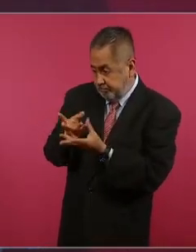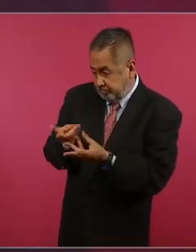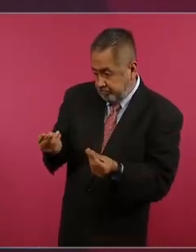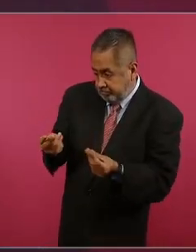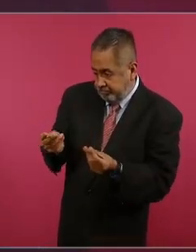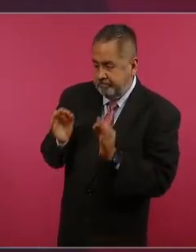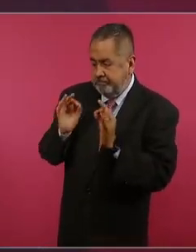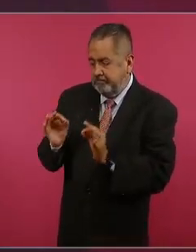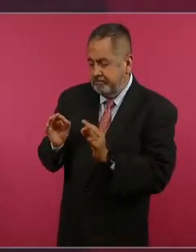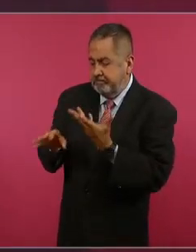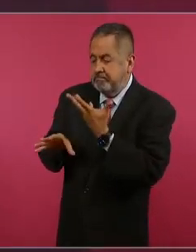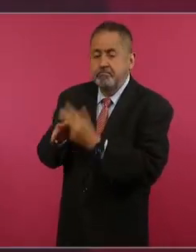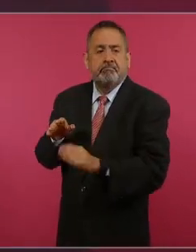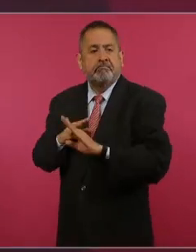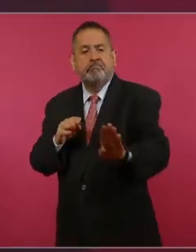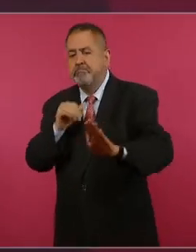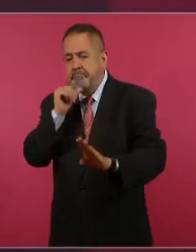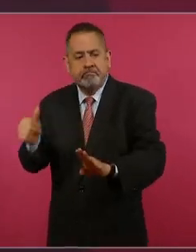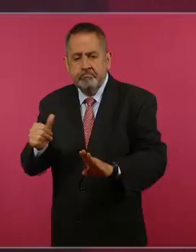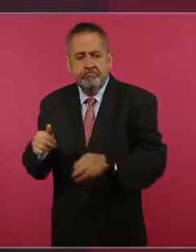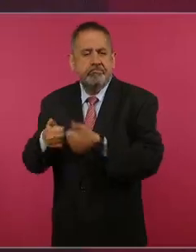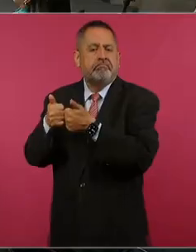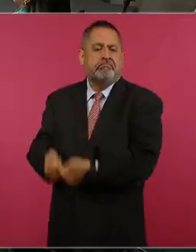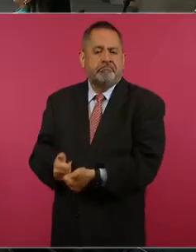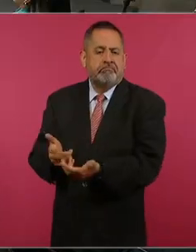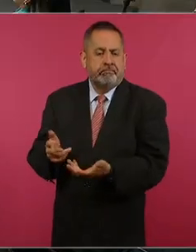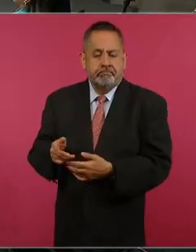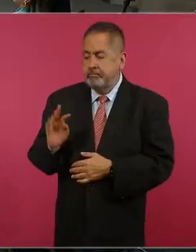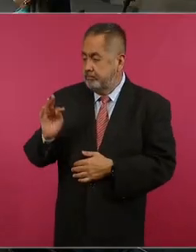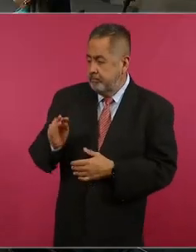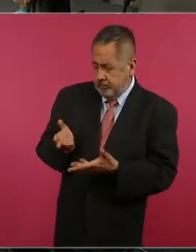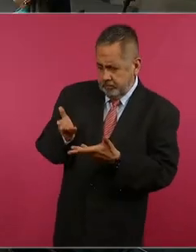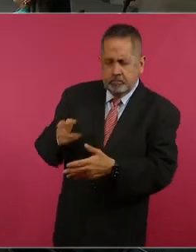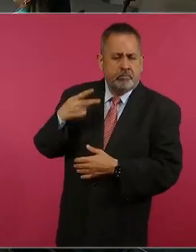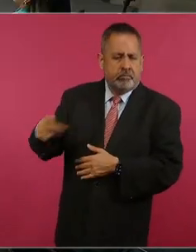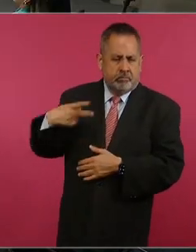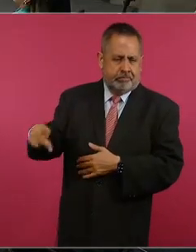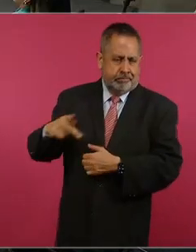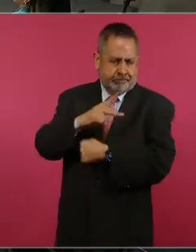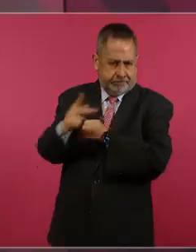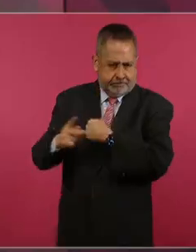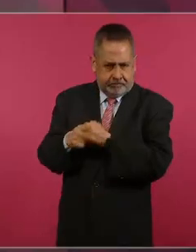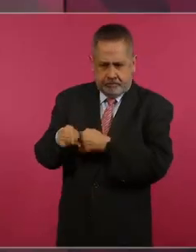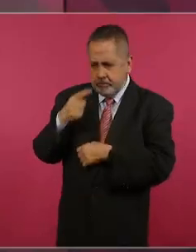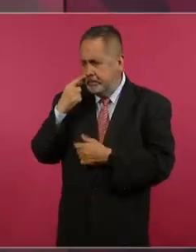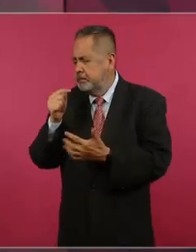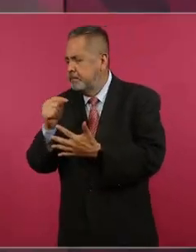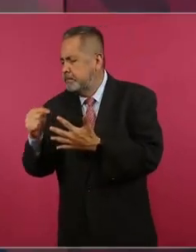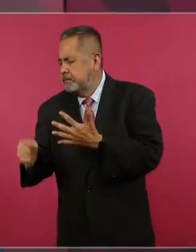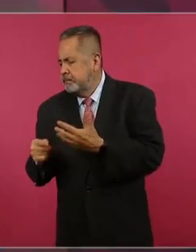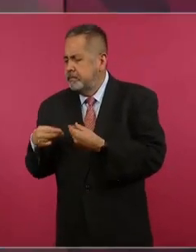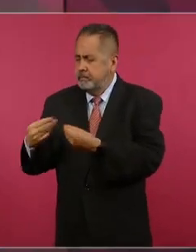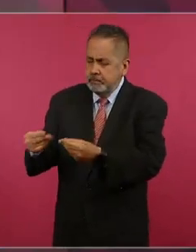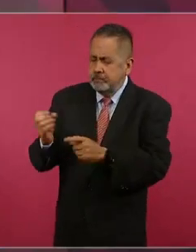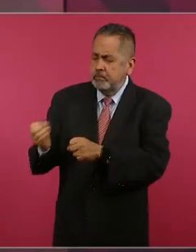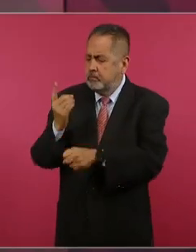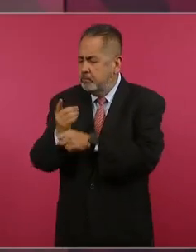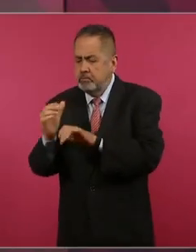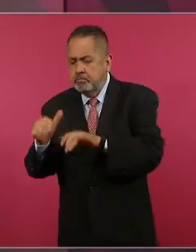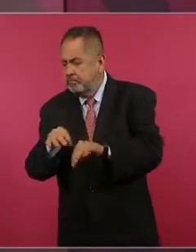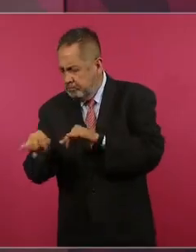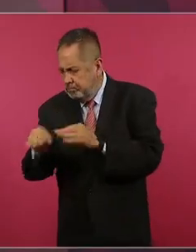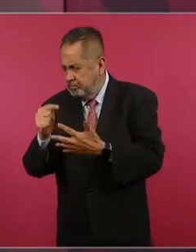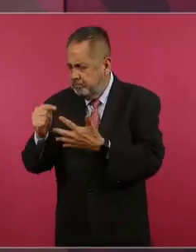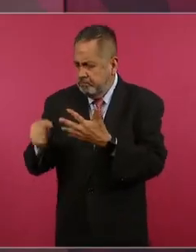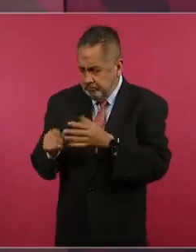si se le da opciones alternativas a la gente en sus lugares de origen, se